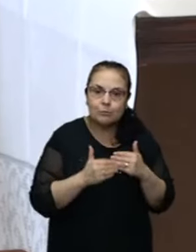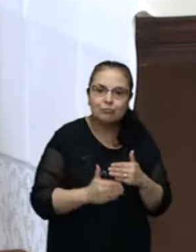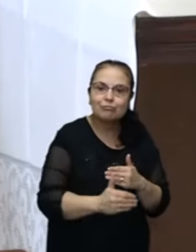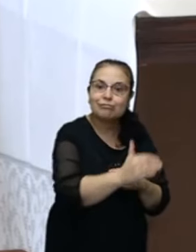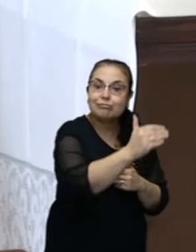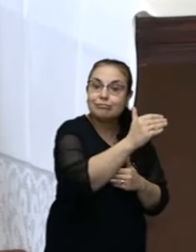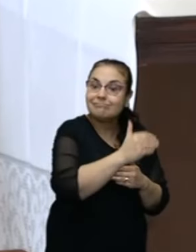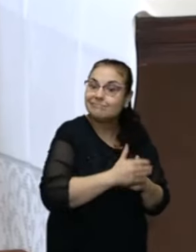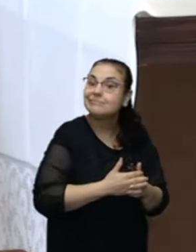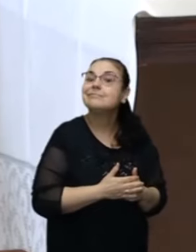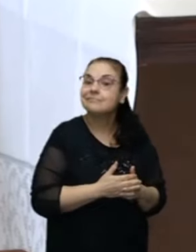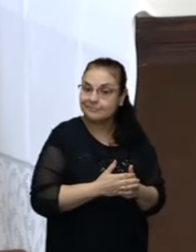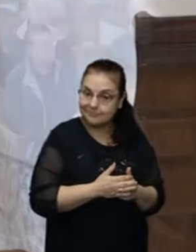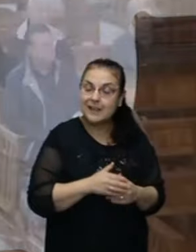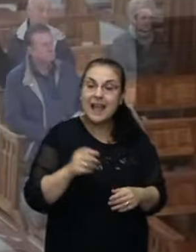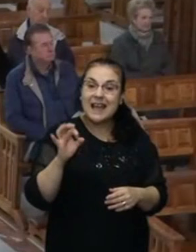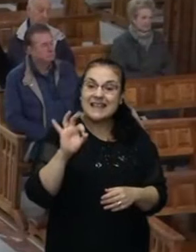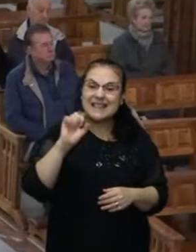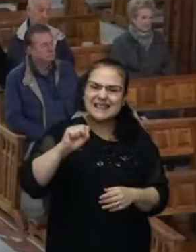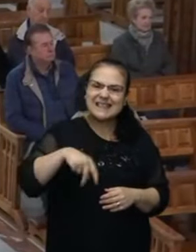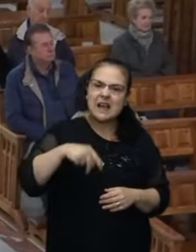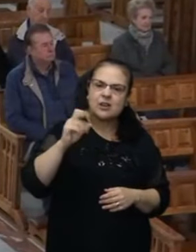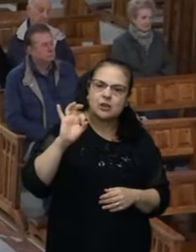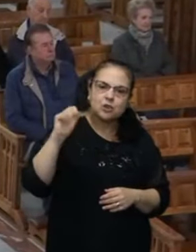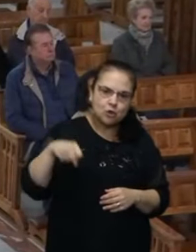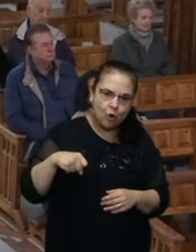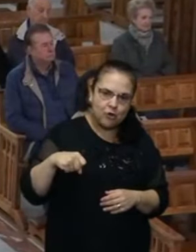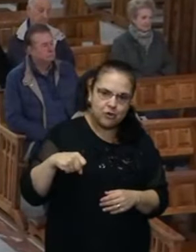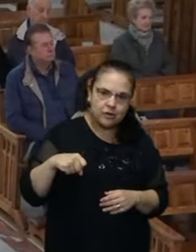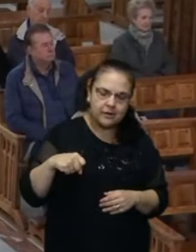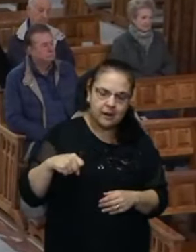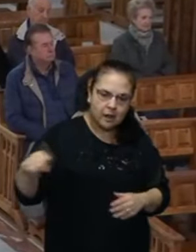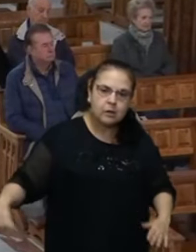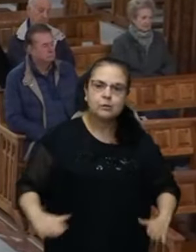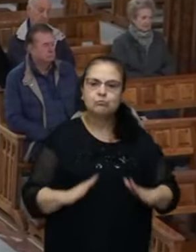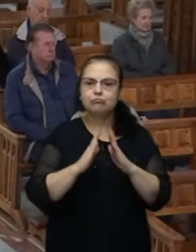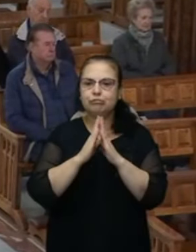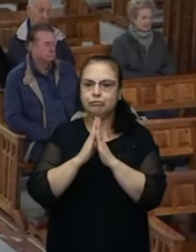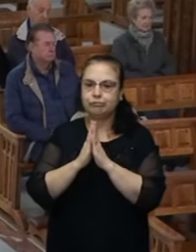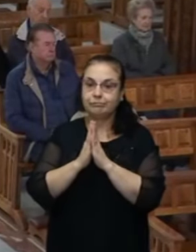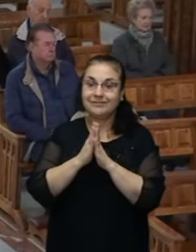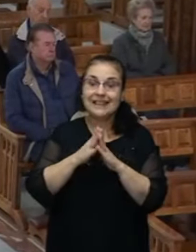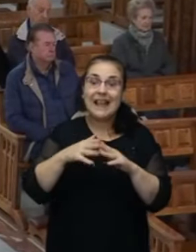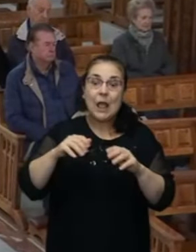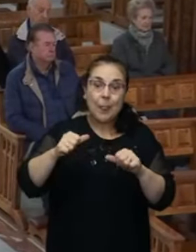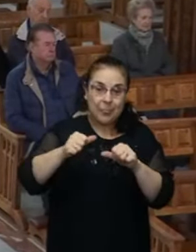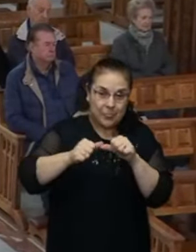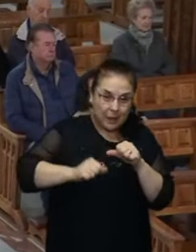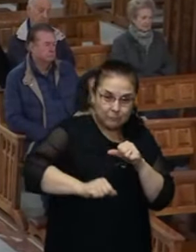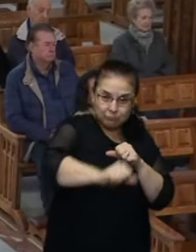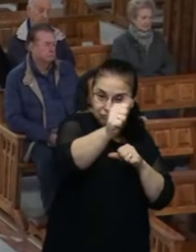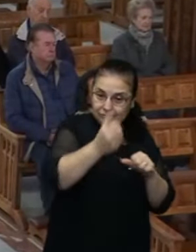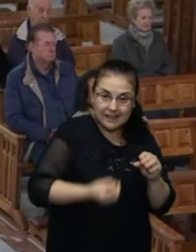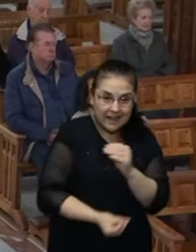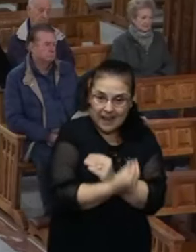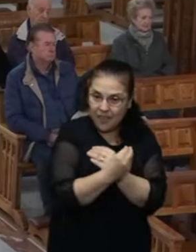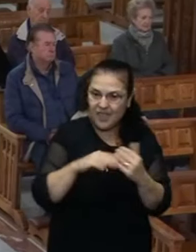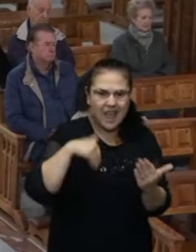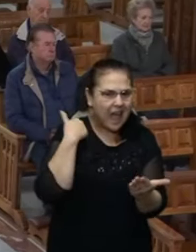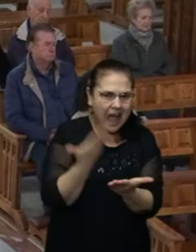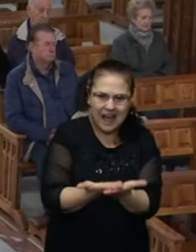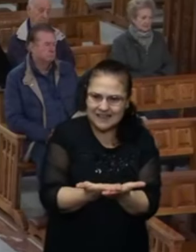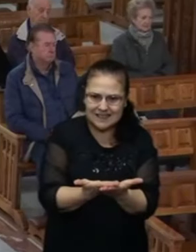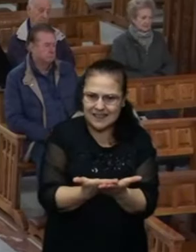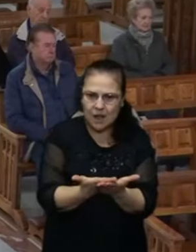nacir, Sansón será nacir desde el seno de su madre hasta su muerte. Va a ser